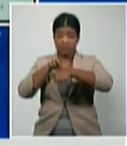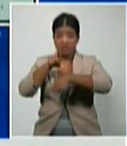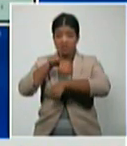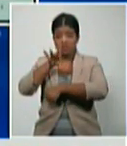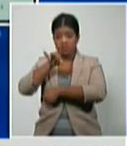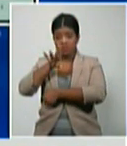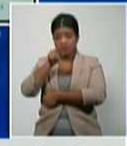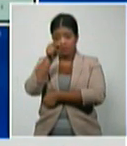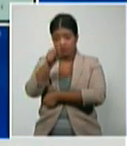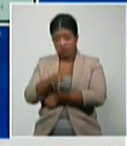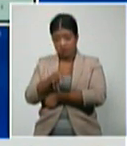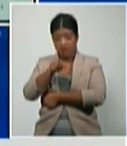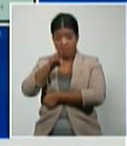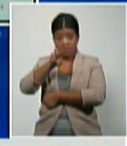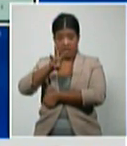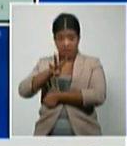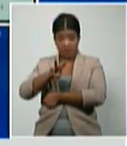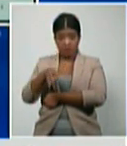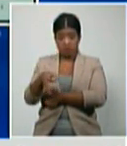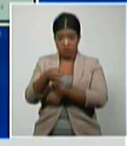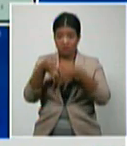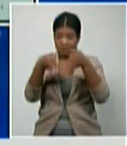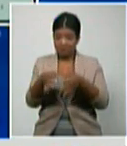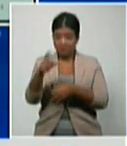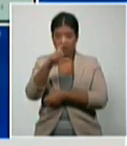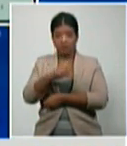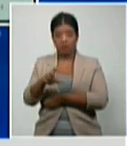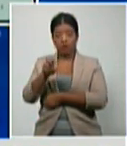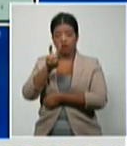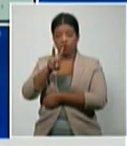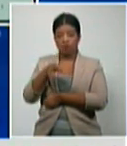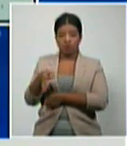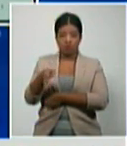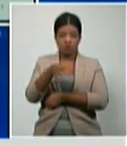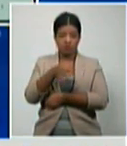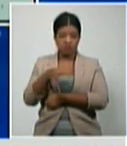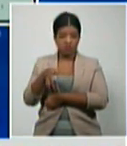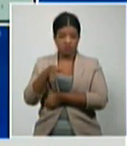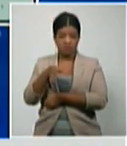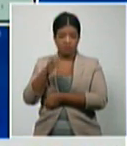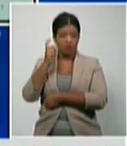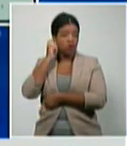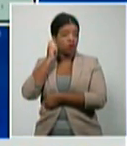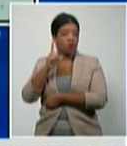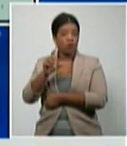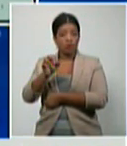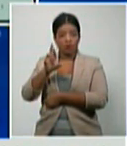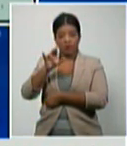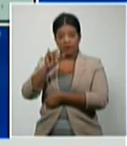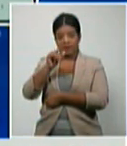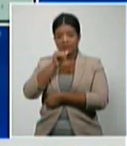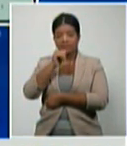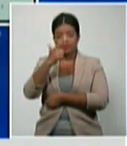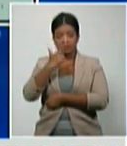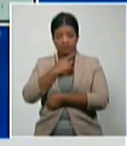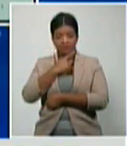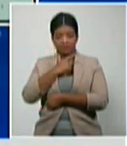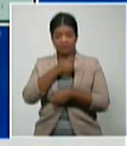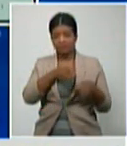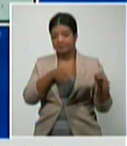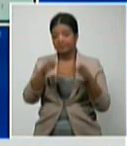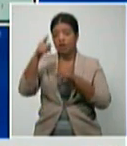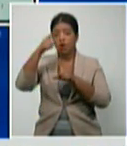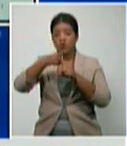del municipio Camagüey y 2 del municipio Florida. En la provincia de Las Tunas se diagnostica un